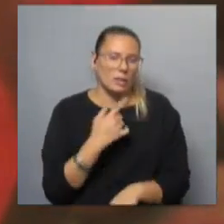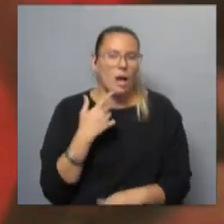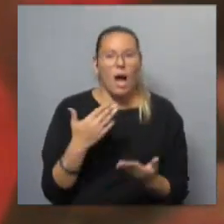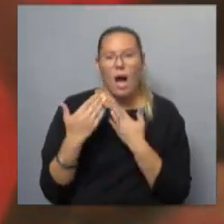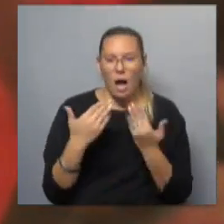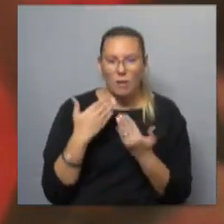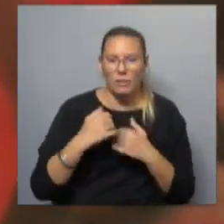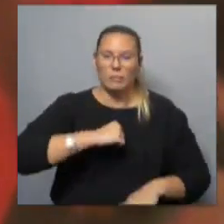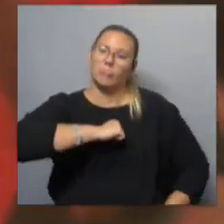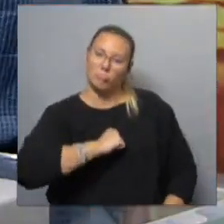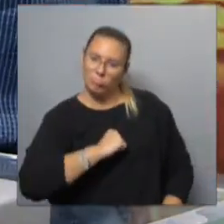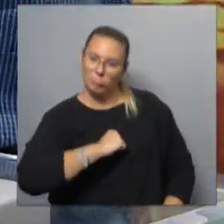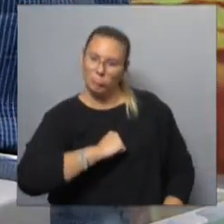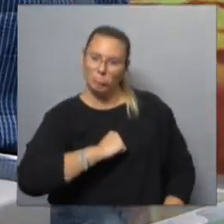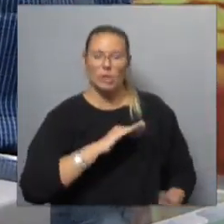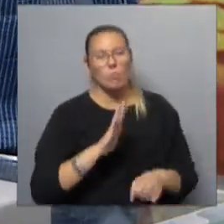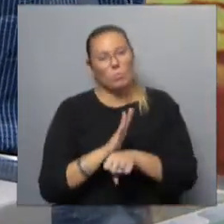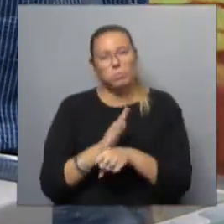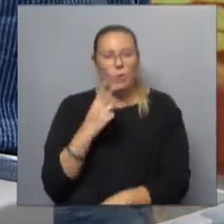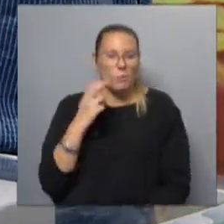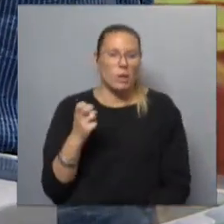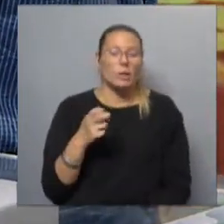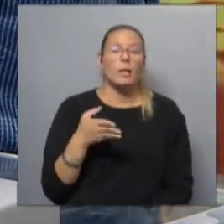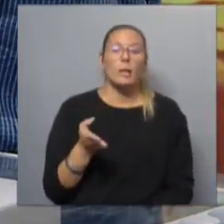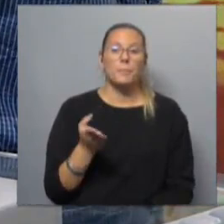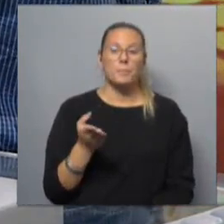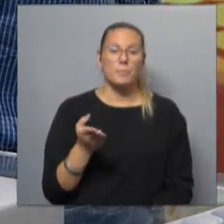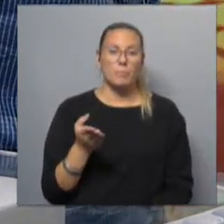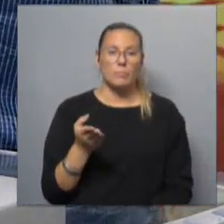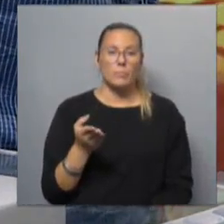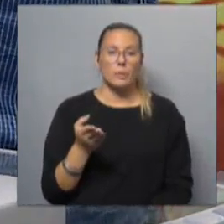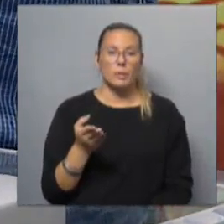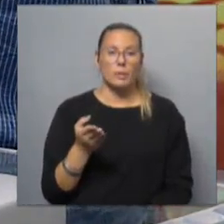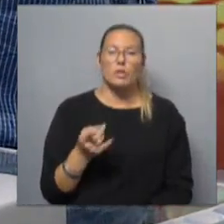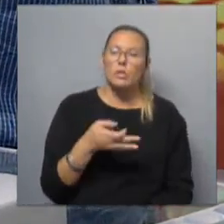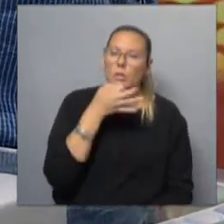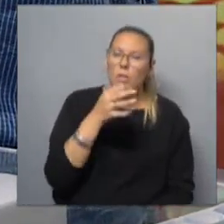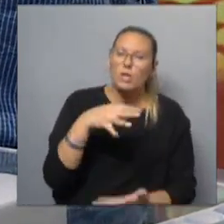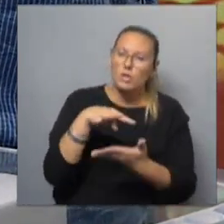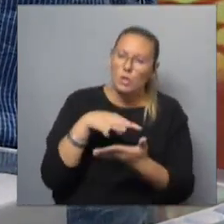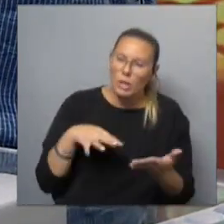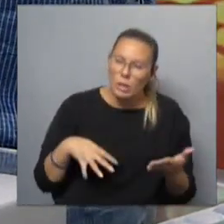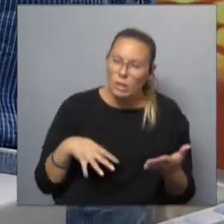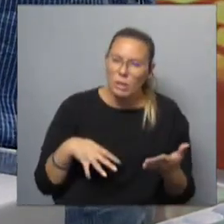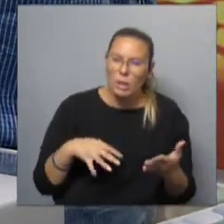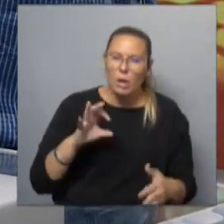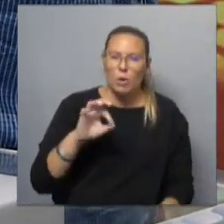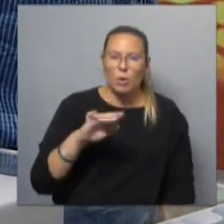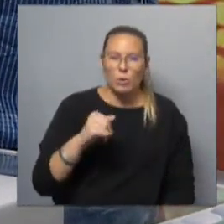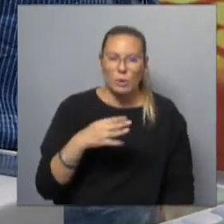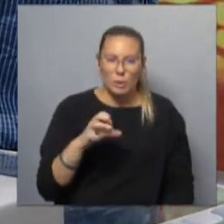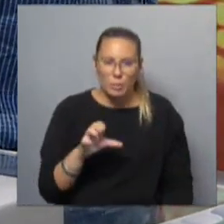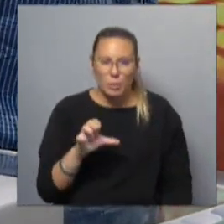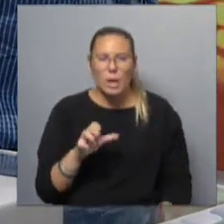Noelia. Acodado en un mostrador acá, y todo. Que tenemos esto. Estábamos con, yo decía, yo había leído que Manuel, que Oribe